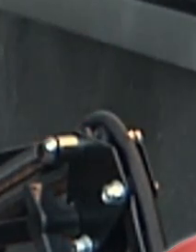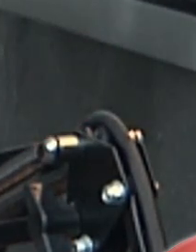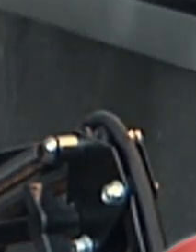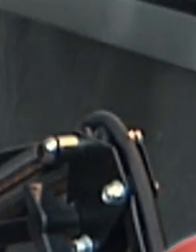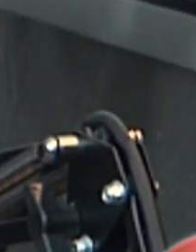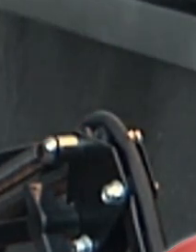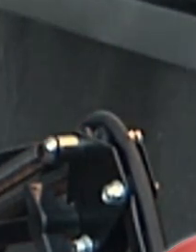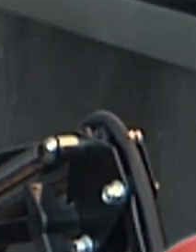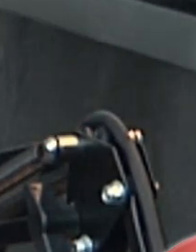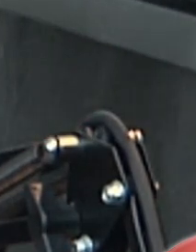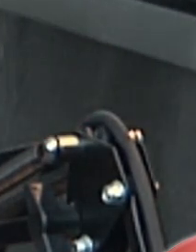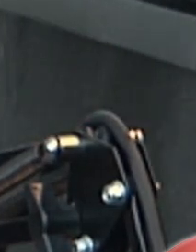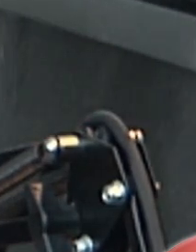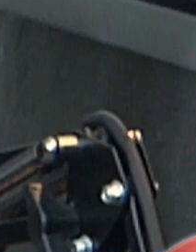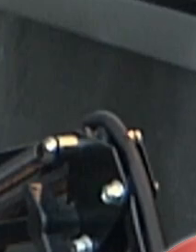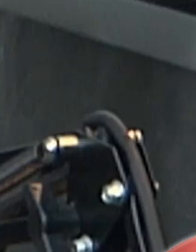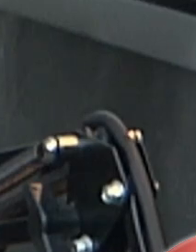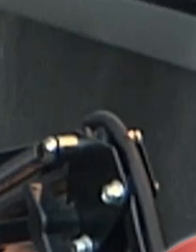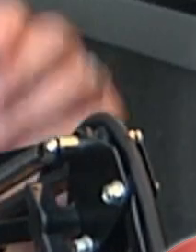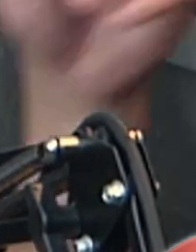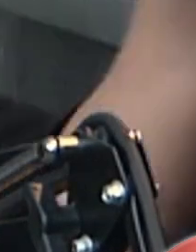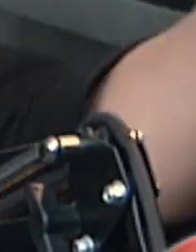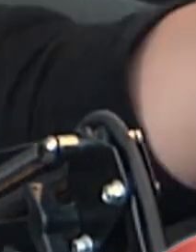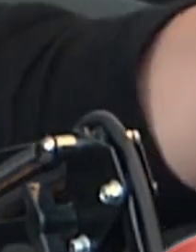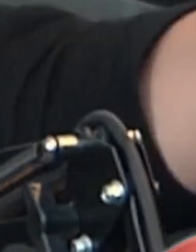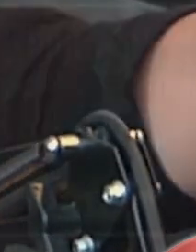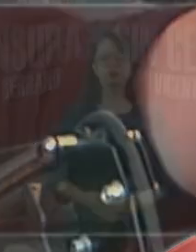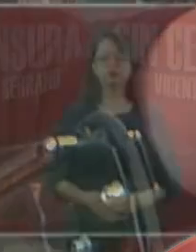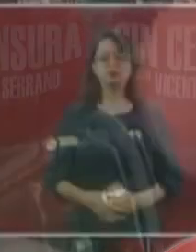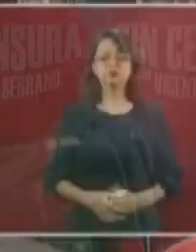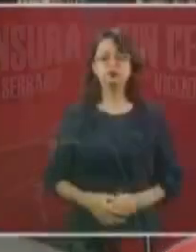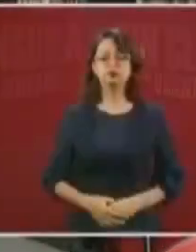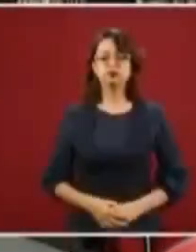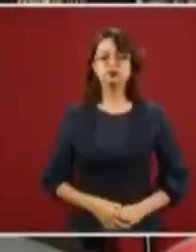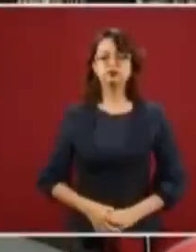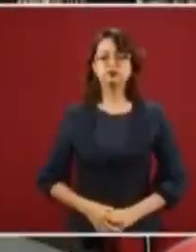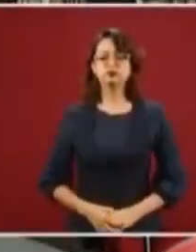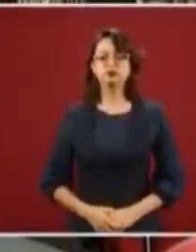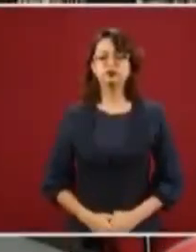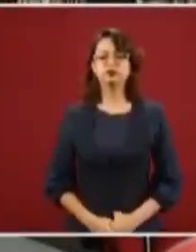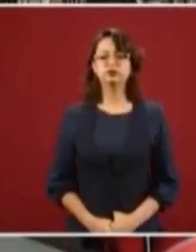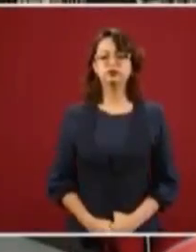platicamos con Rafa Herrera y por supuesto la platicamos con usted, público consentidor.